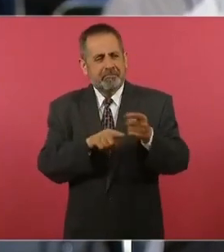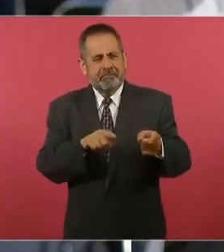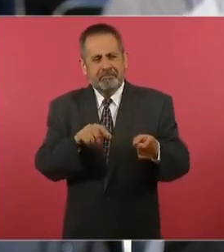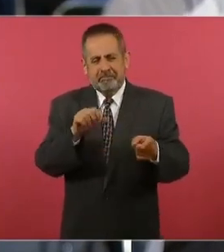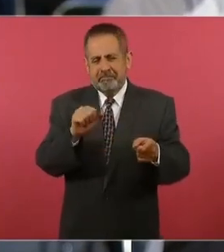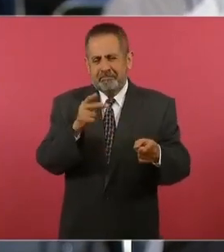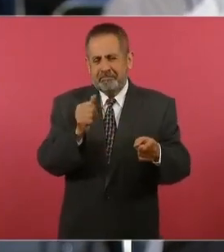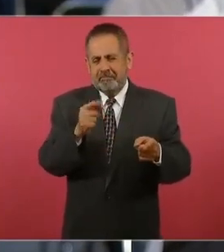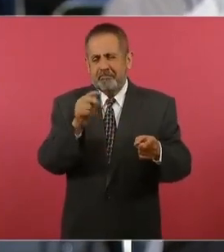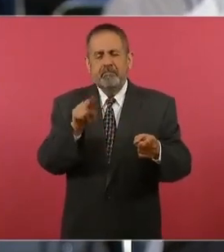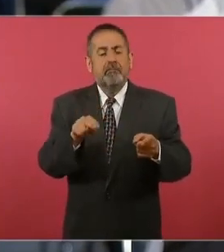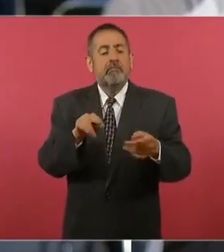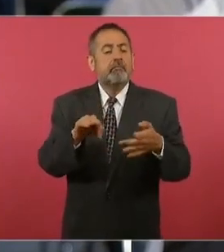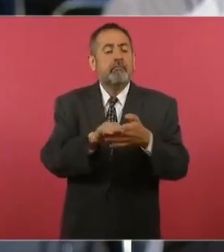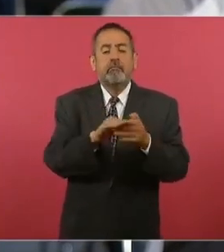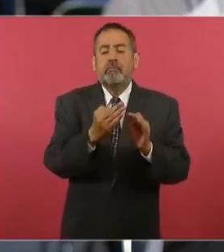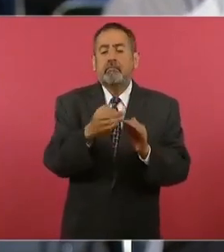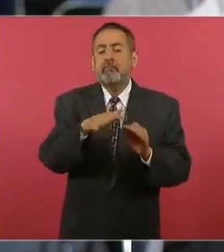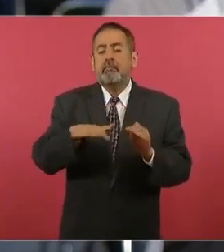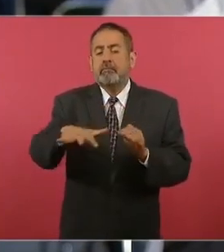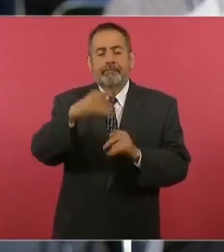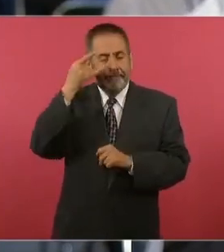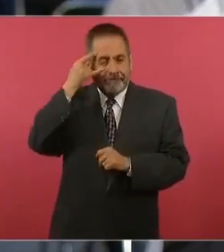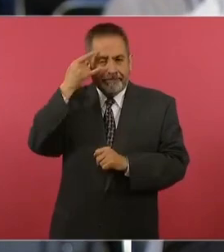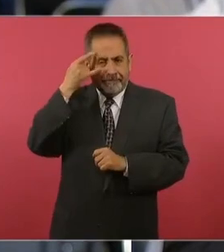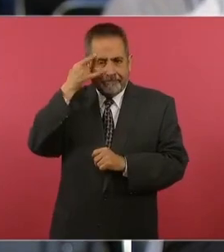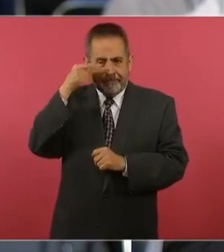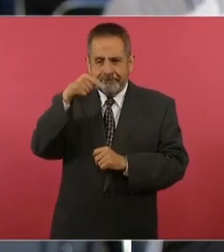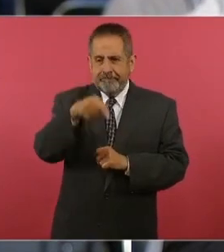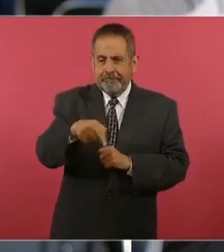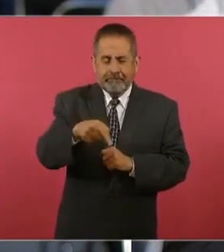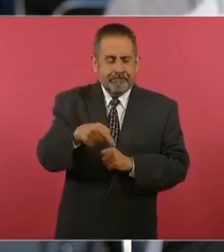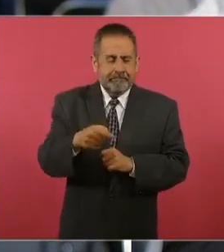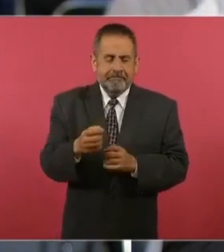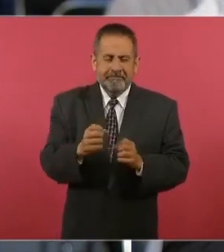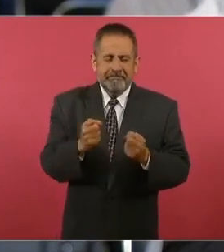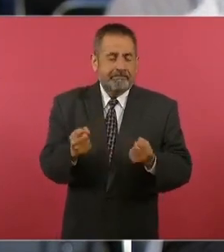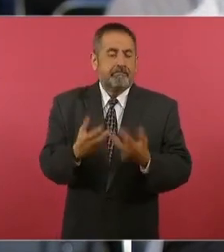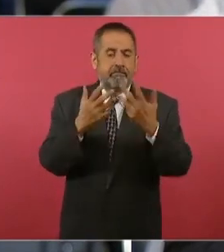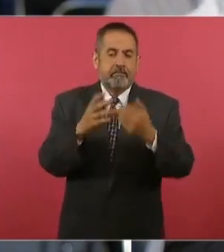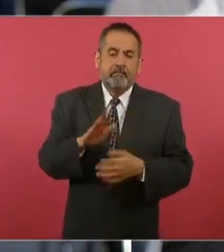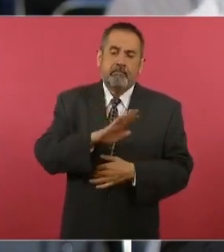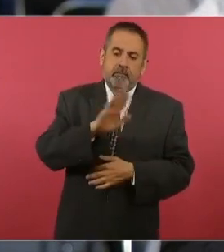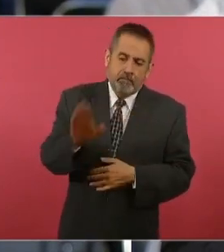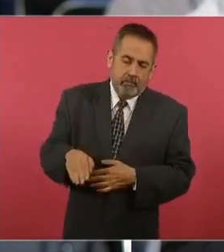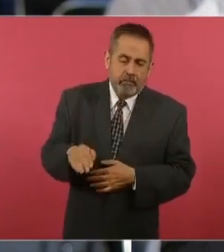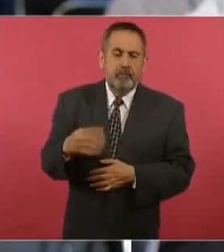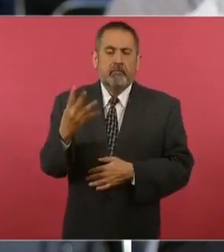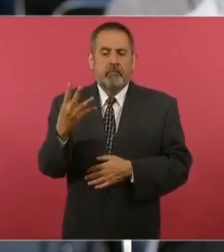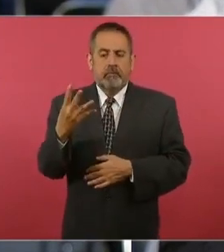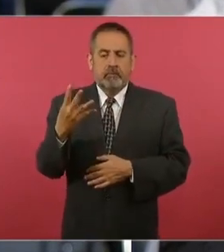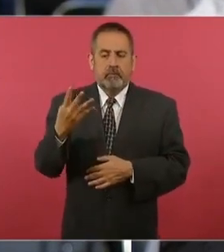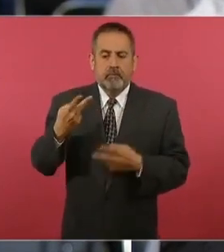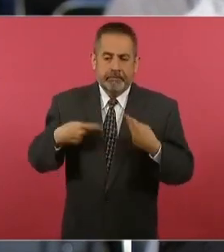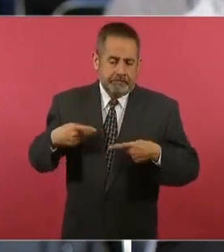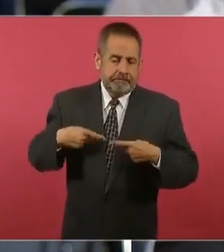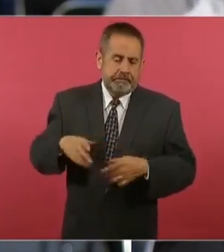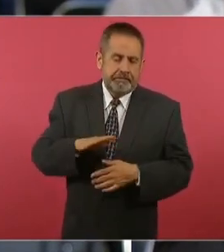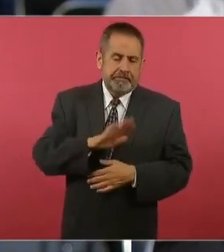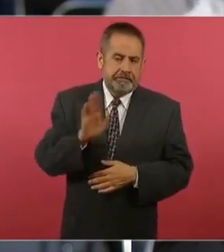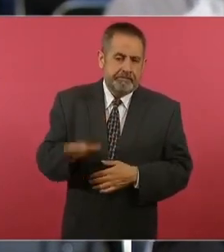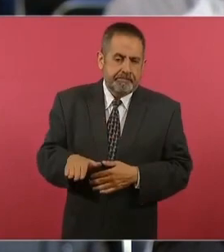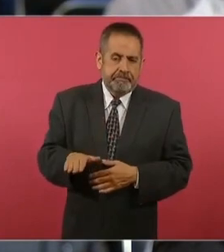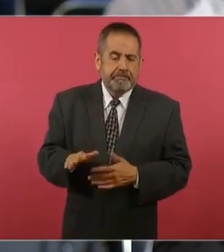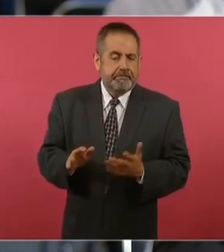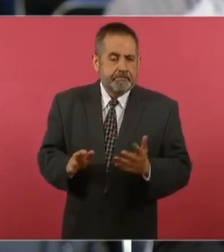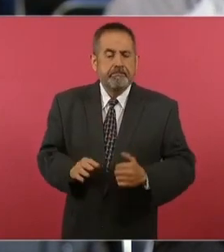permanente, ubicada en la sonda de Campeche, dejaría la muerte de 4 personas. De ellos